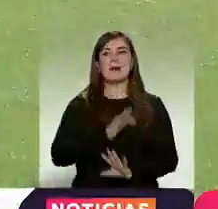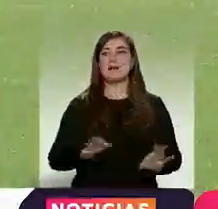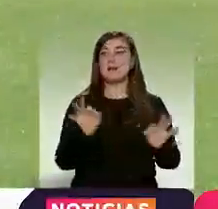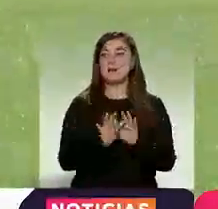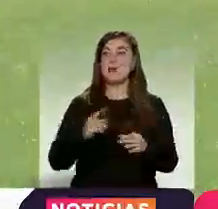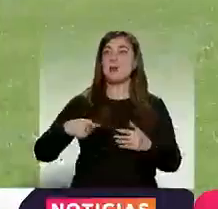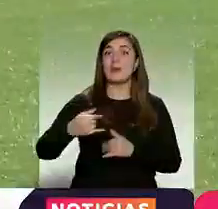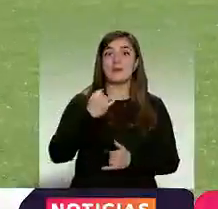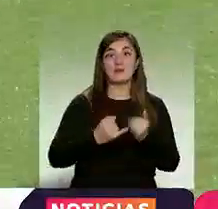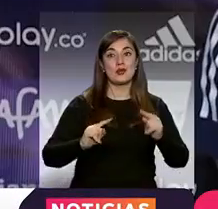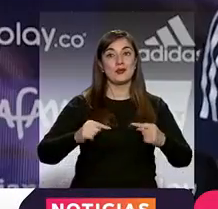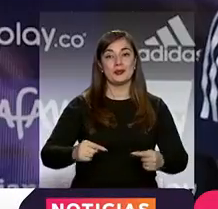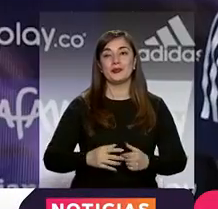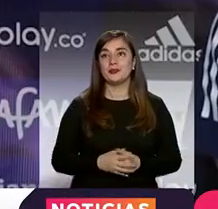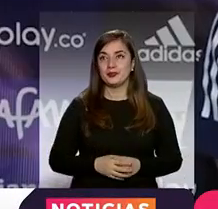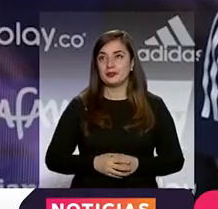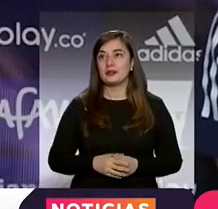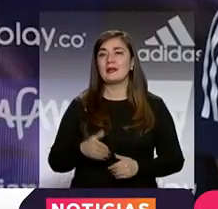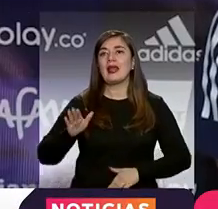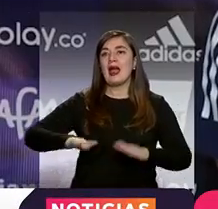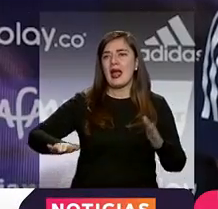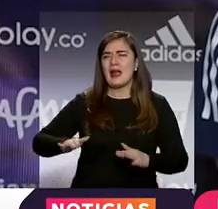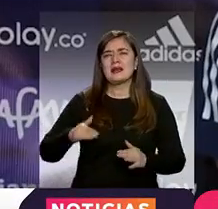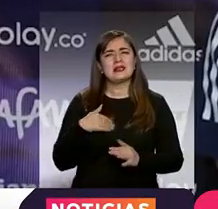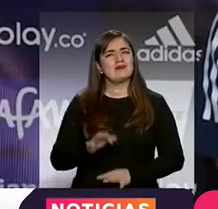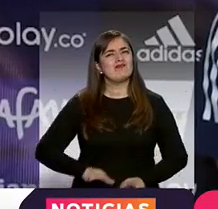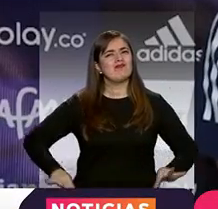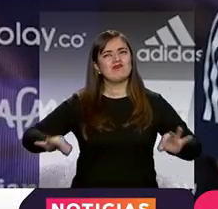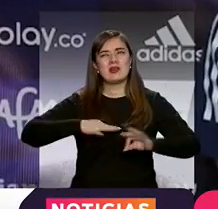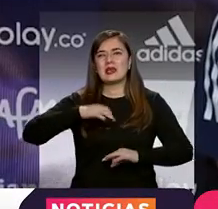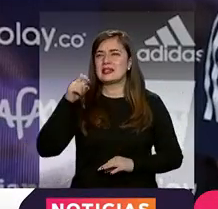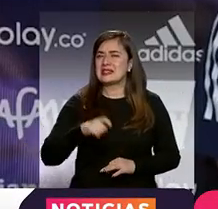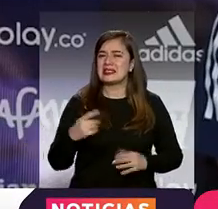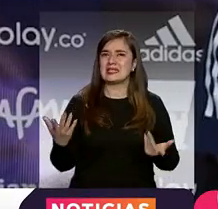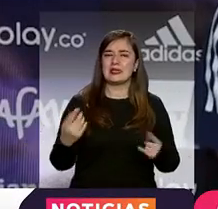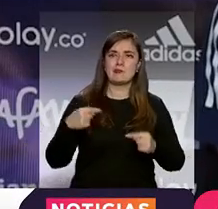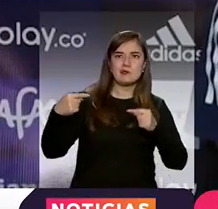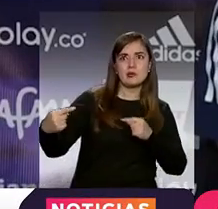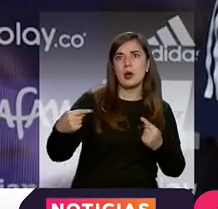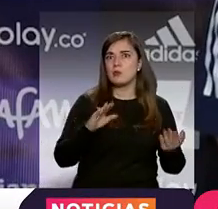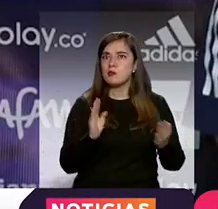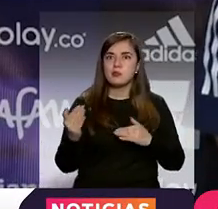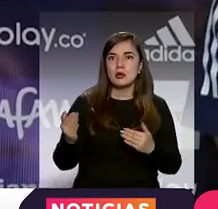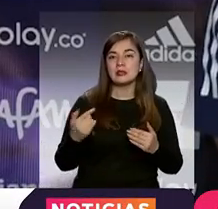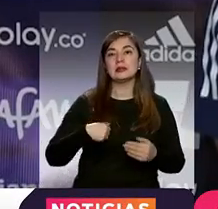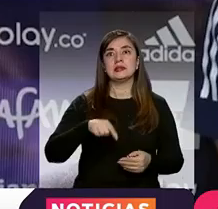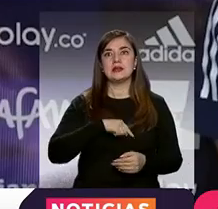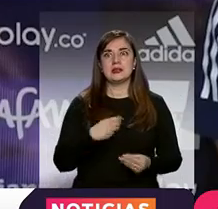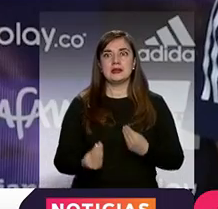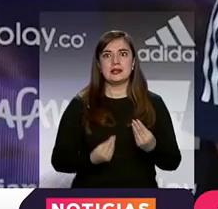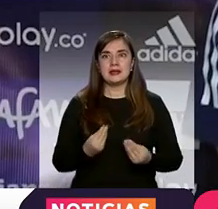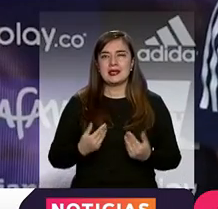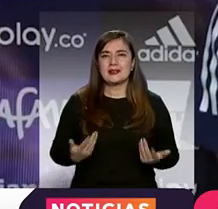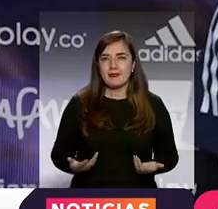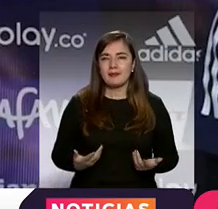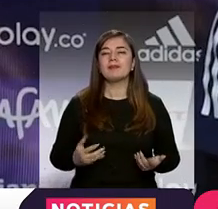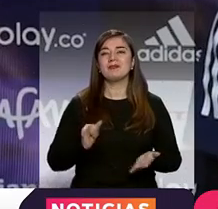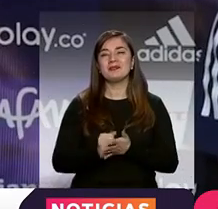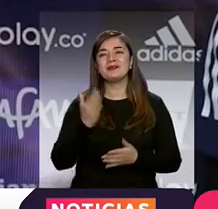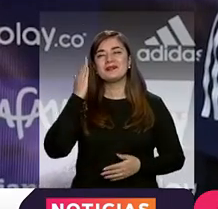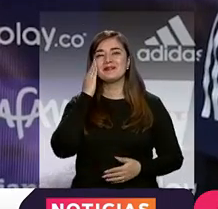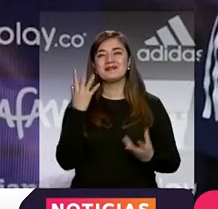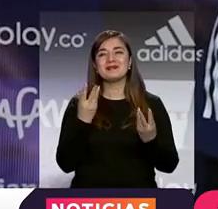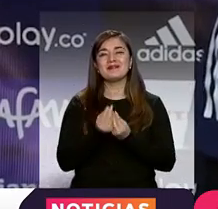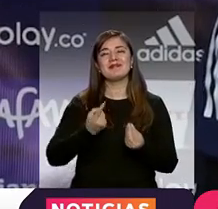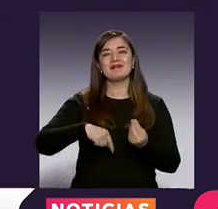fases finales del campeonato. A veces es parte mental la que nos está atacando, la que nos está costando. Pero yo sé que este